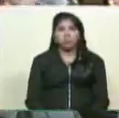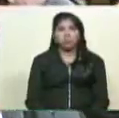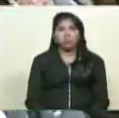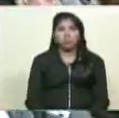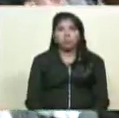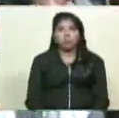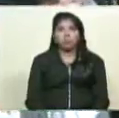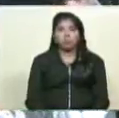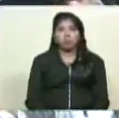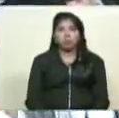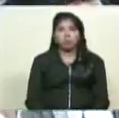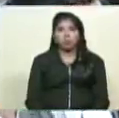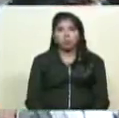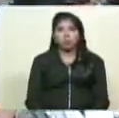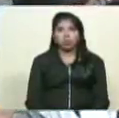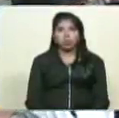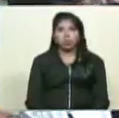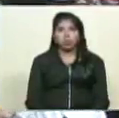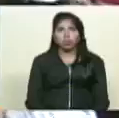de la industria.